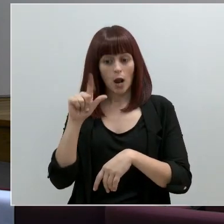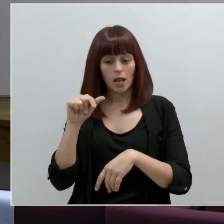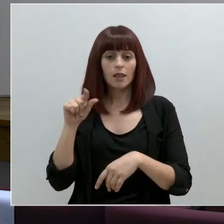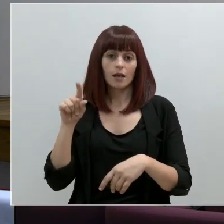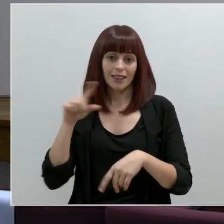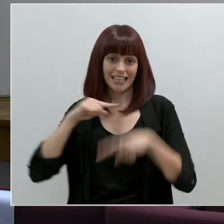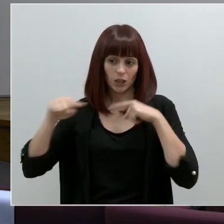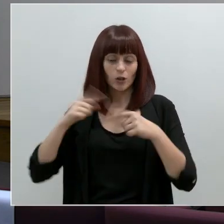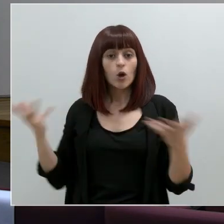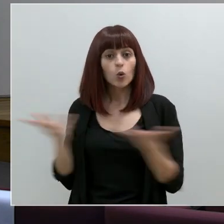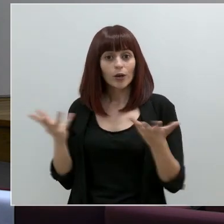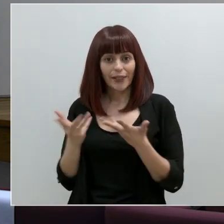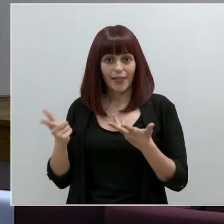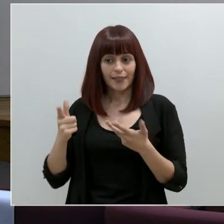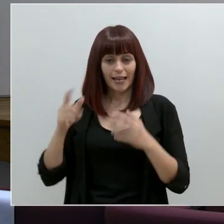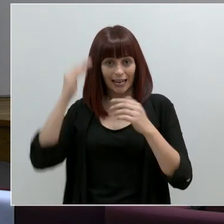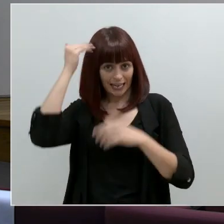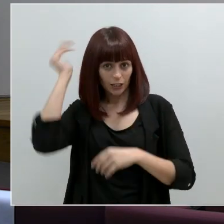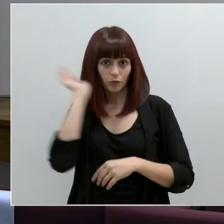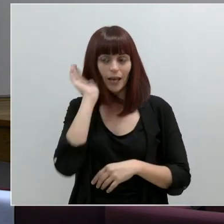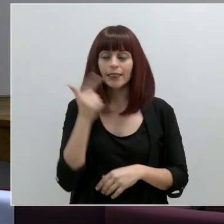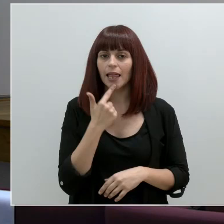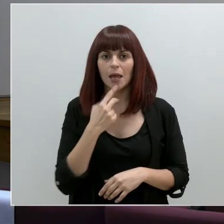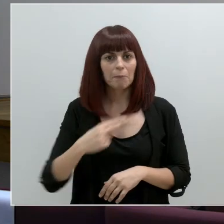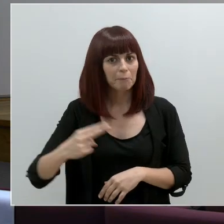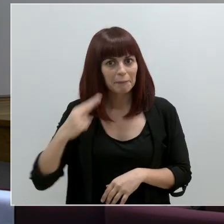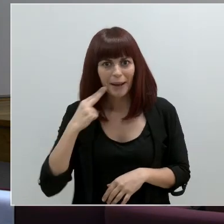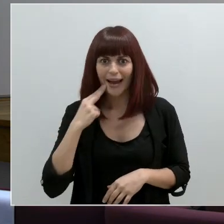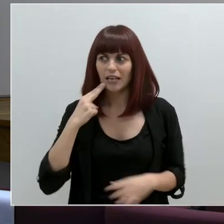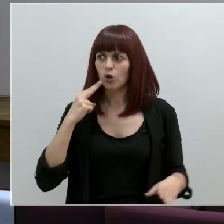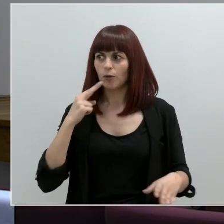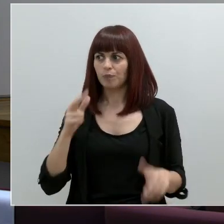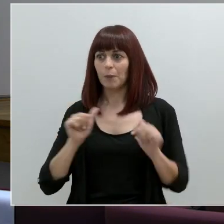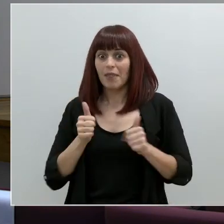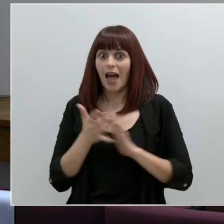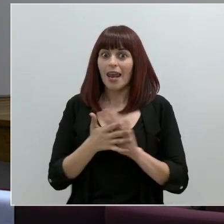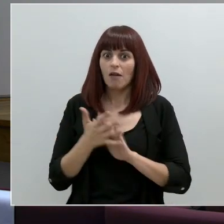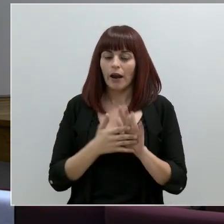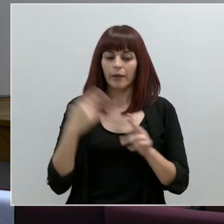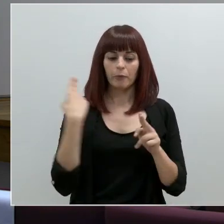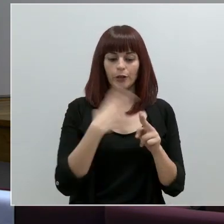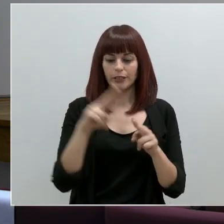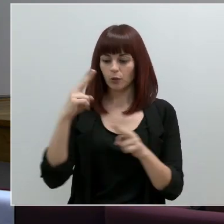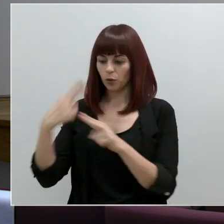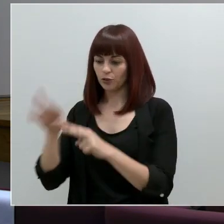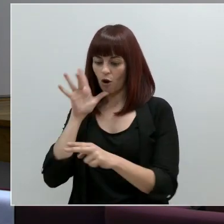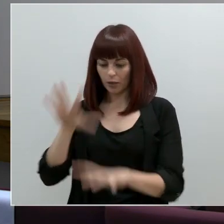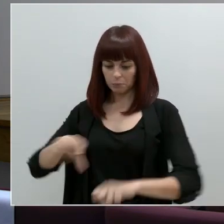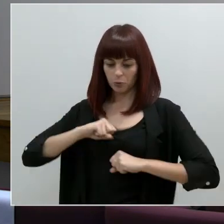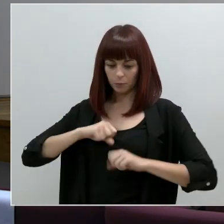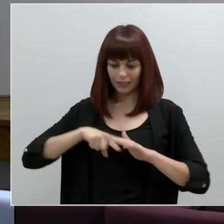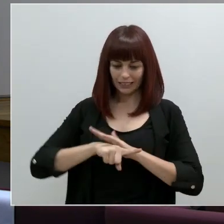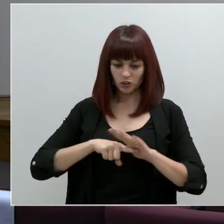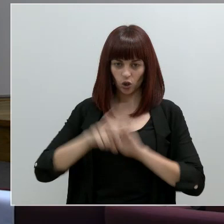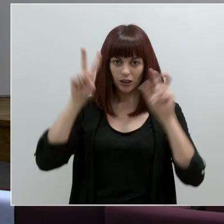Sofía, ha dicho esta mañana en Onda Cero que le da pánico empezar a hablar de nuevo a los políticos, a los gestores del tema